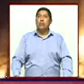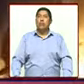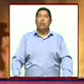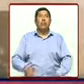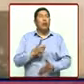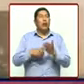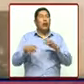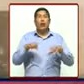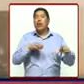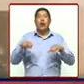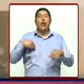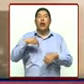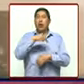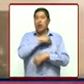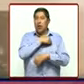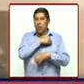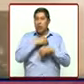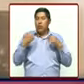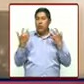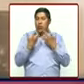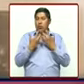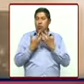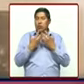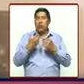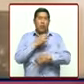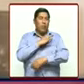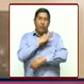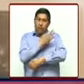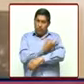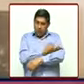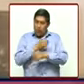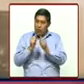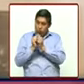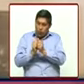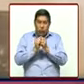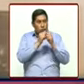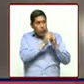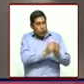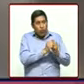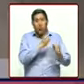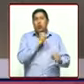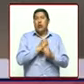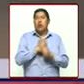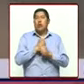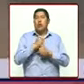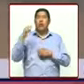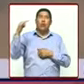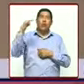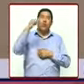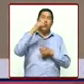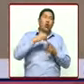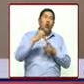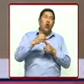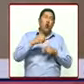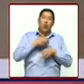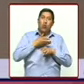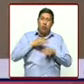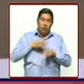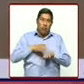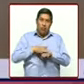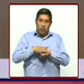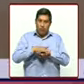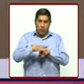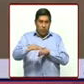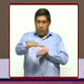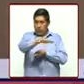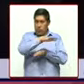Lo que estamos haciendo ahora es la combinación de fuerzas, la combinación del trabajo tanto por aire como por tierra. Se ha